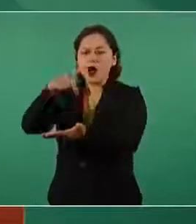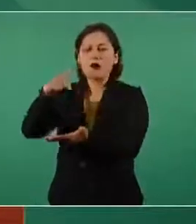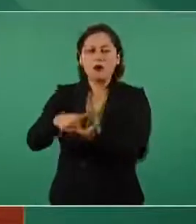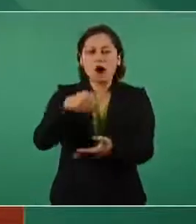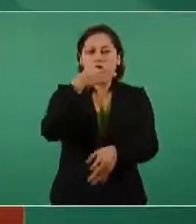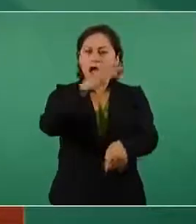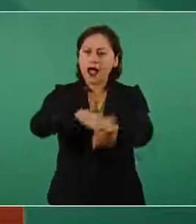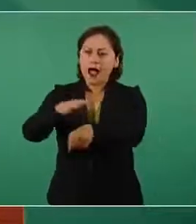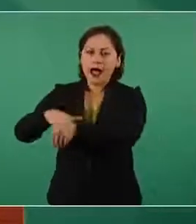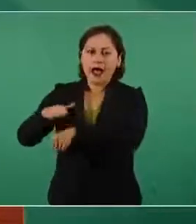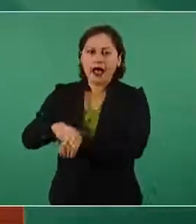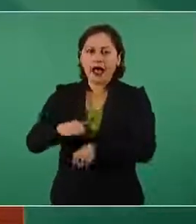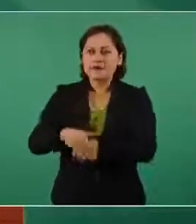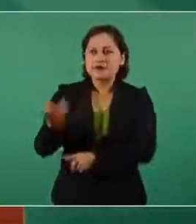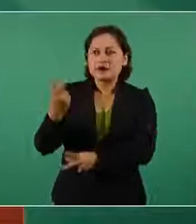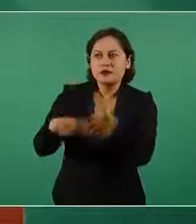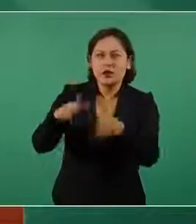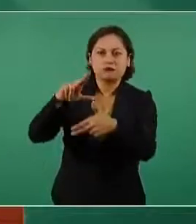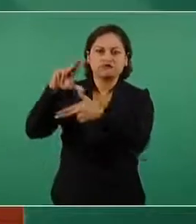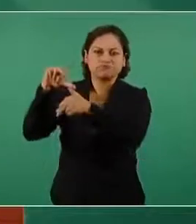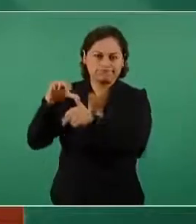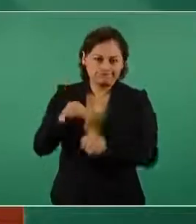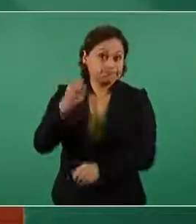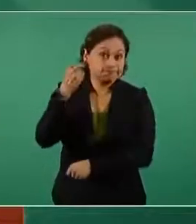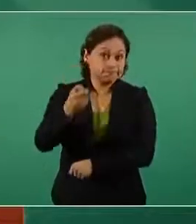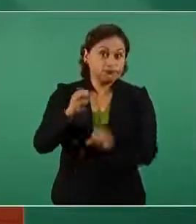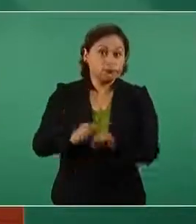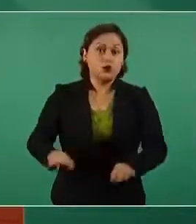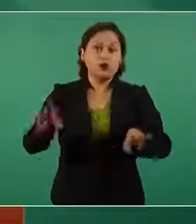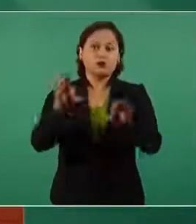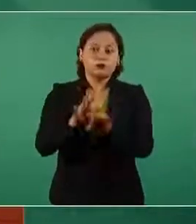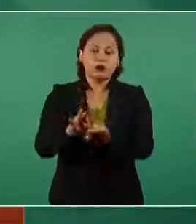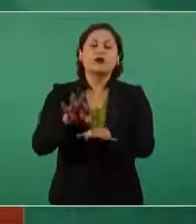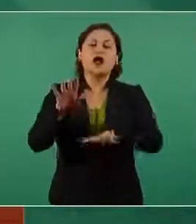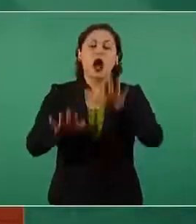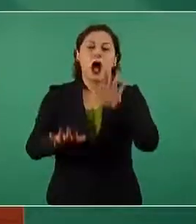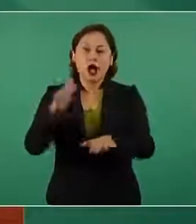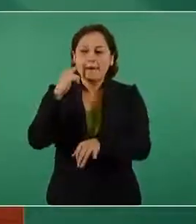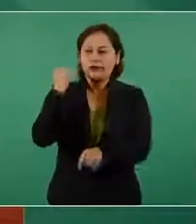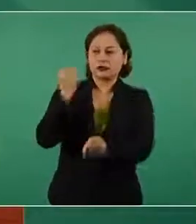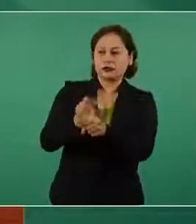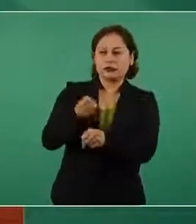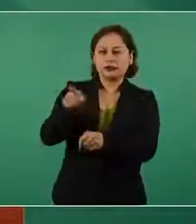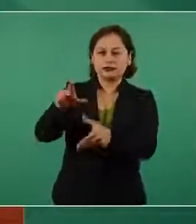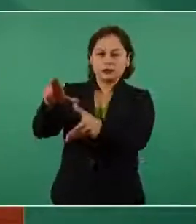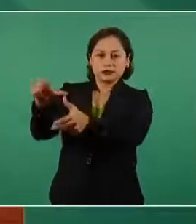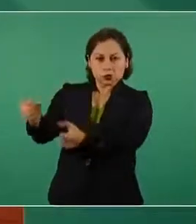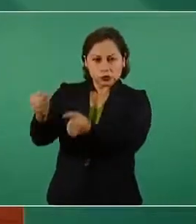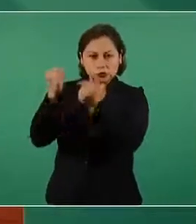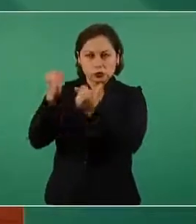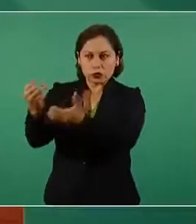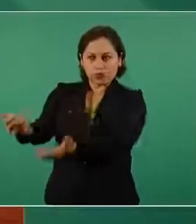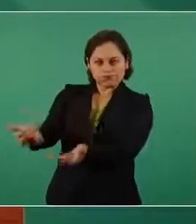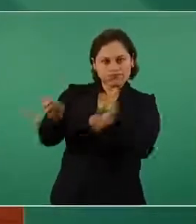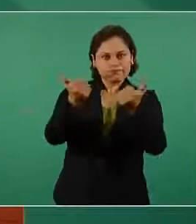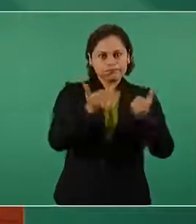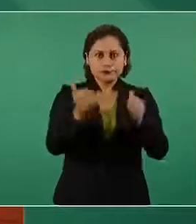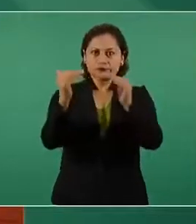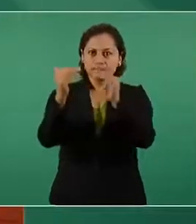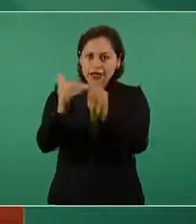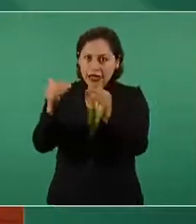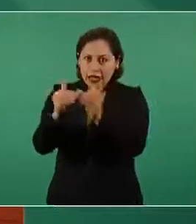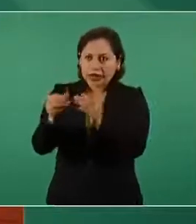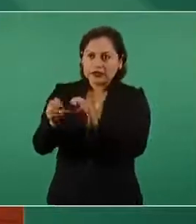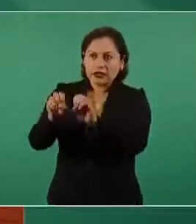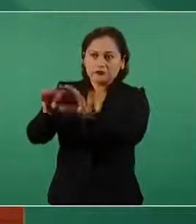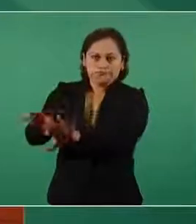de un huracán. Si es necesario realizar las evacuaciones, por supuesto, activar los refugios temporales